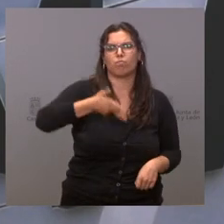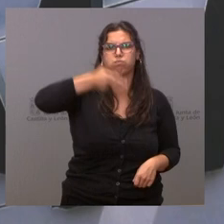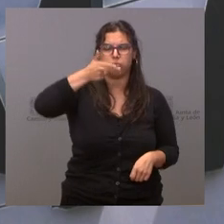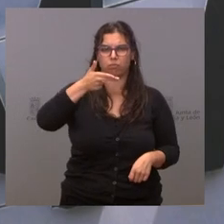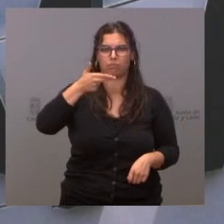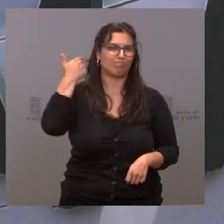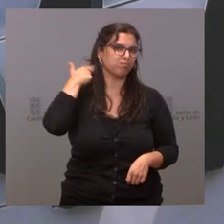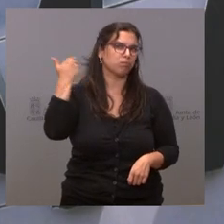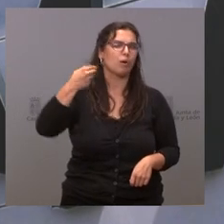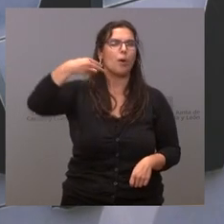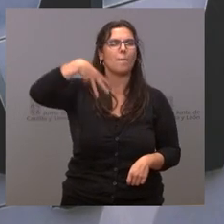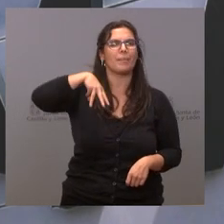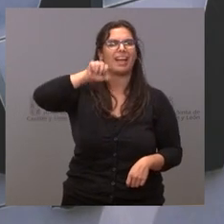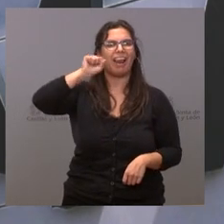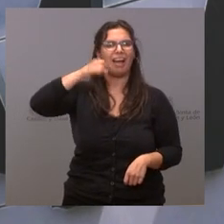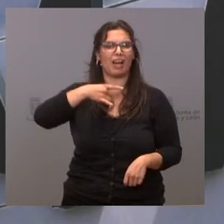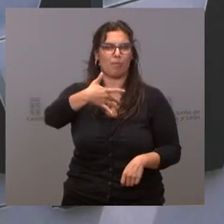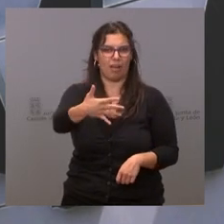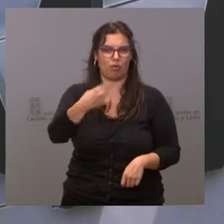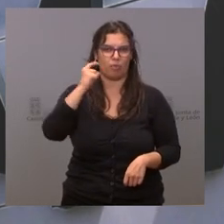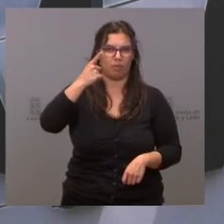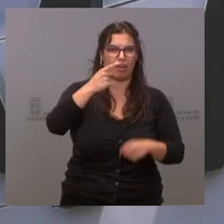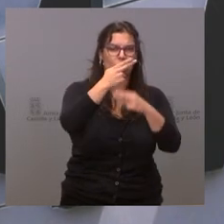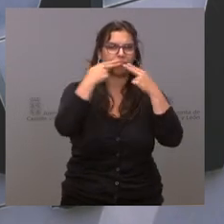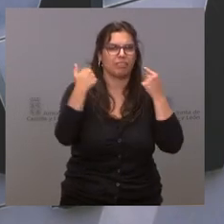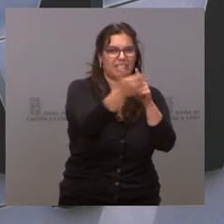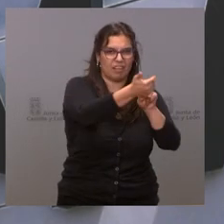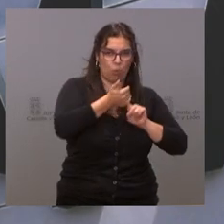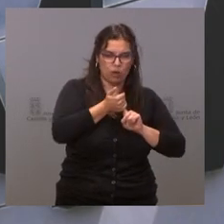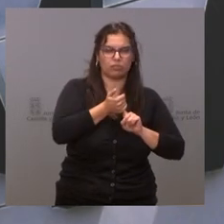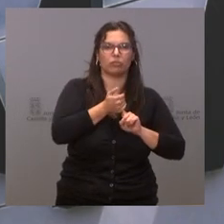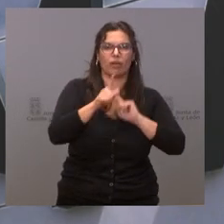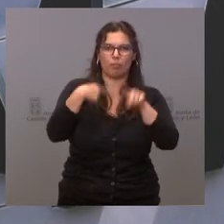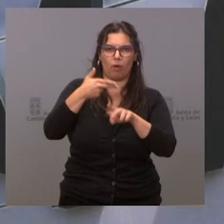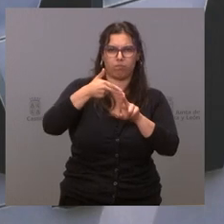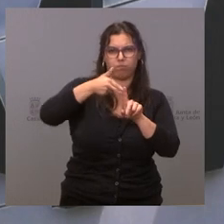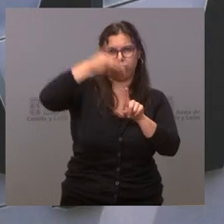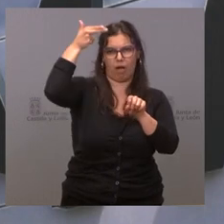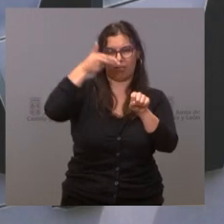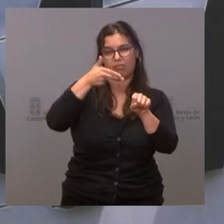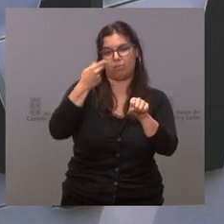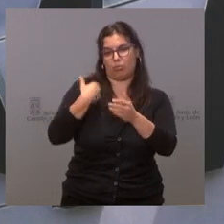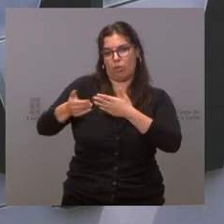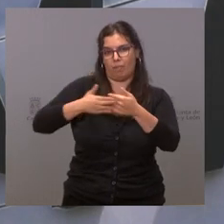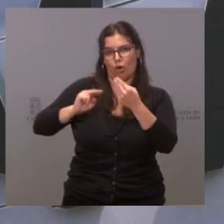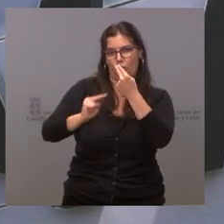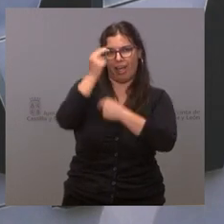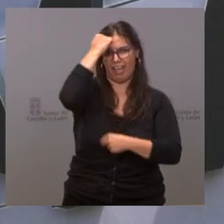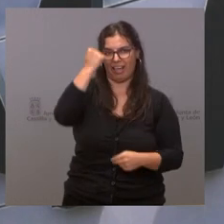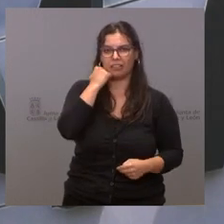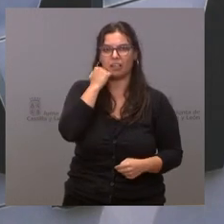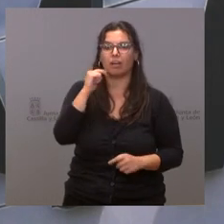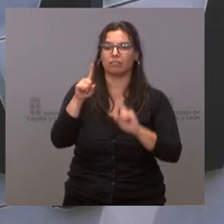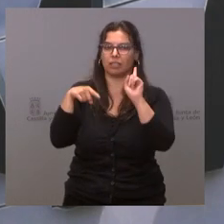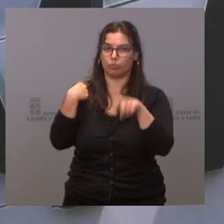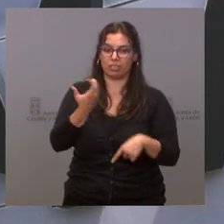tras el secuestro y posterior asesinato a manos de la banda terrorista de eta luego acompañaré al